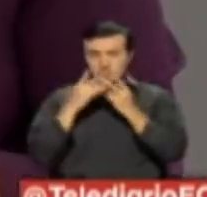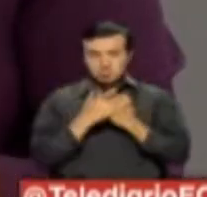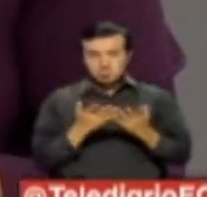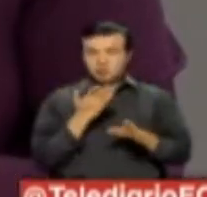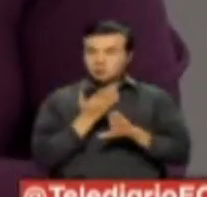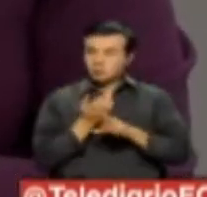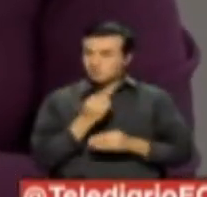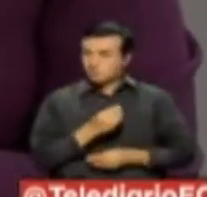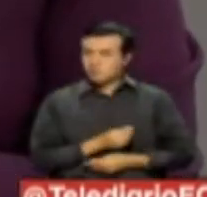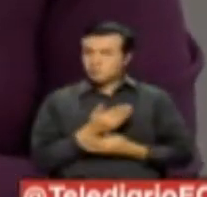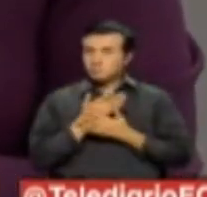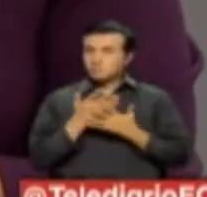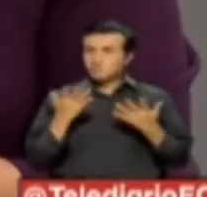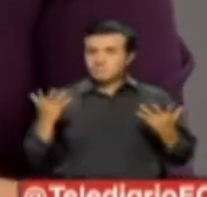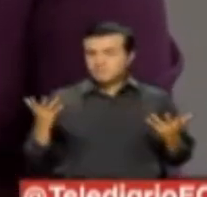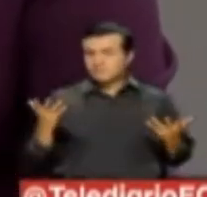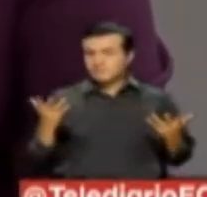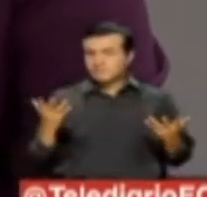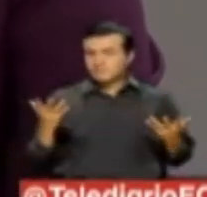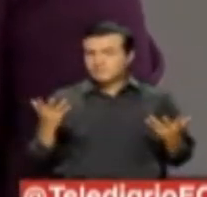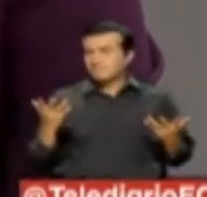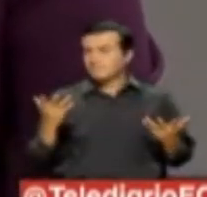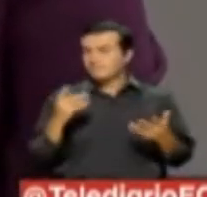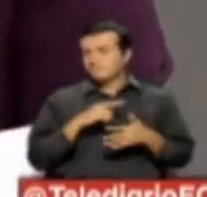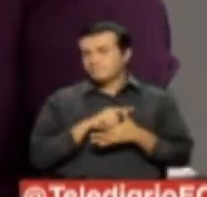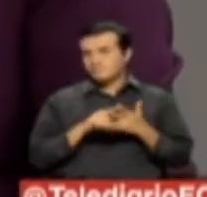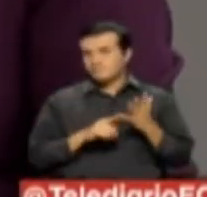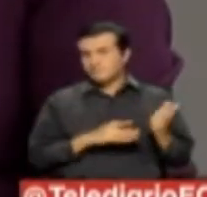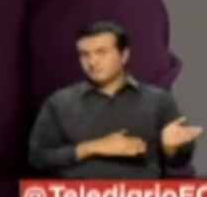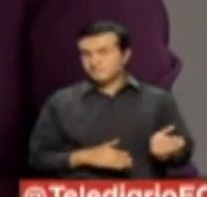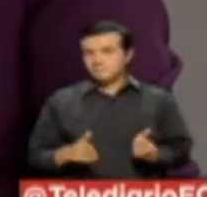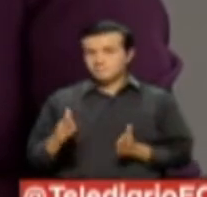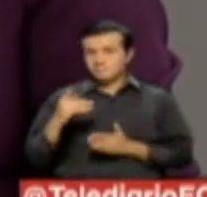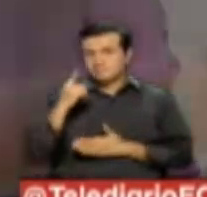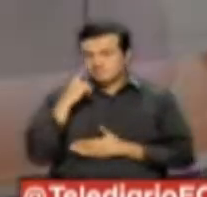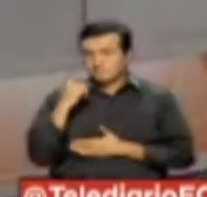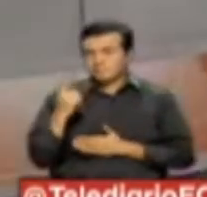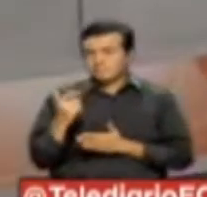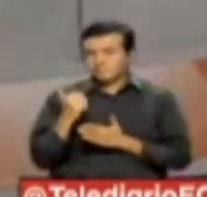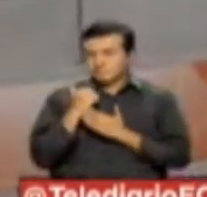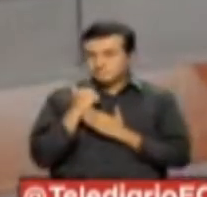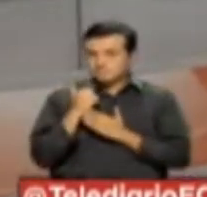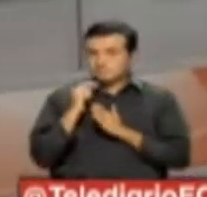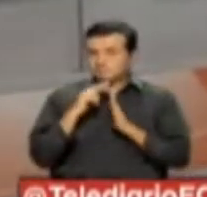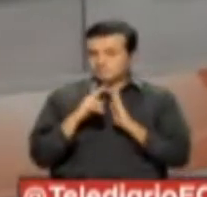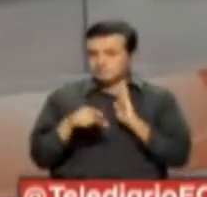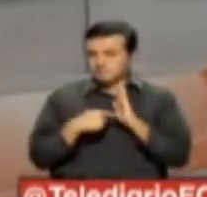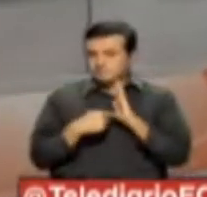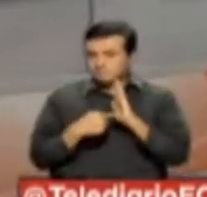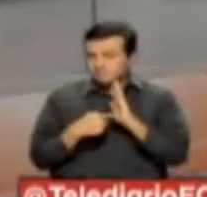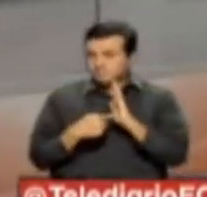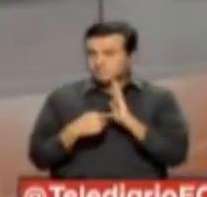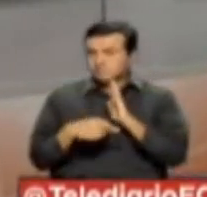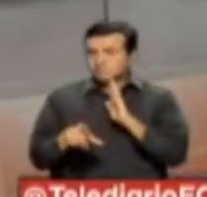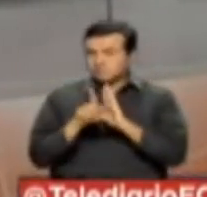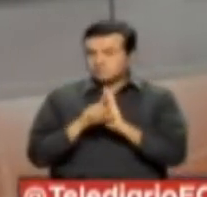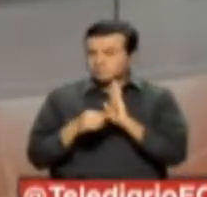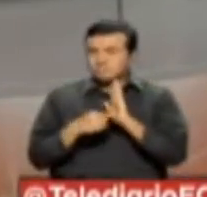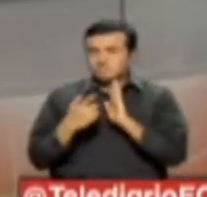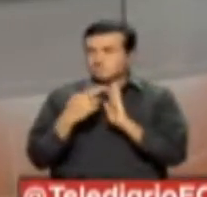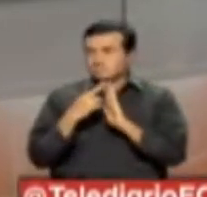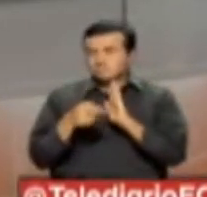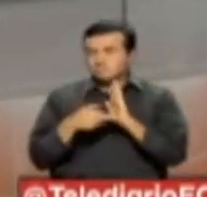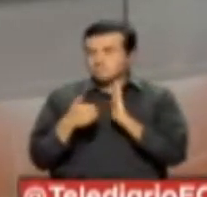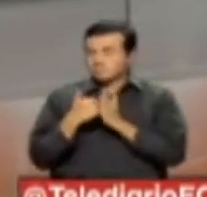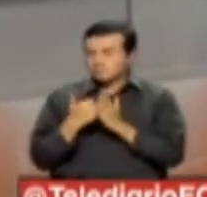sus aportes en qué medida nos beneficia este este el reglamento para el código cuál es el